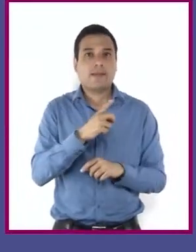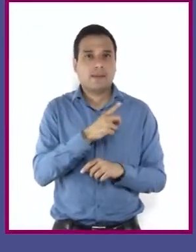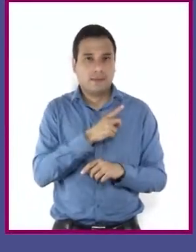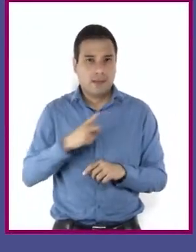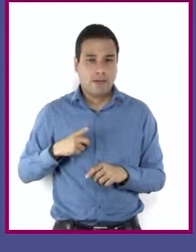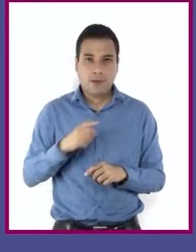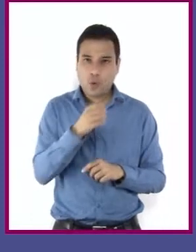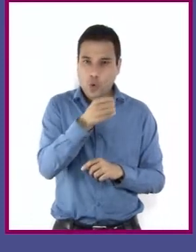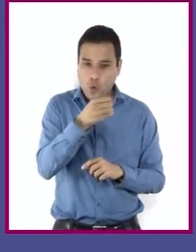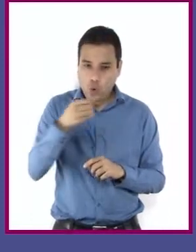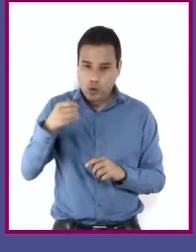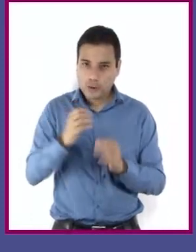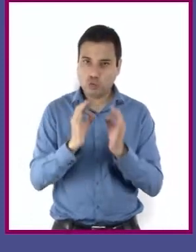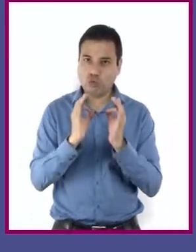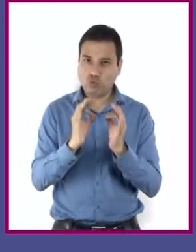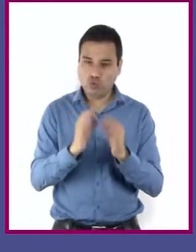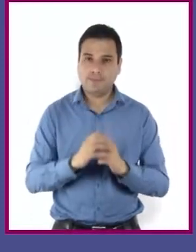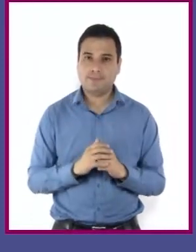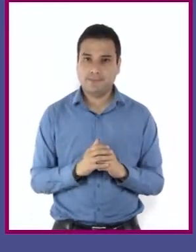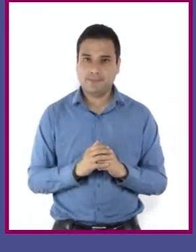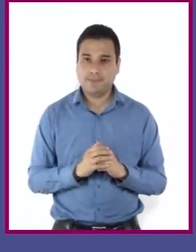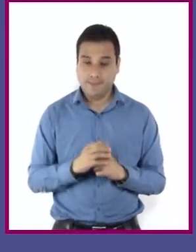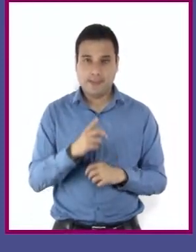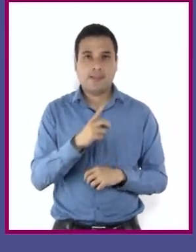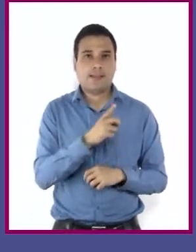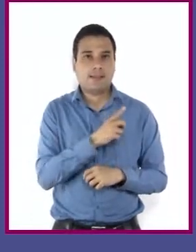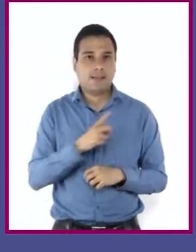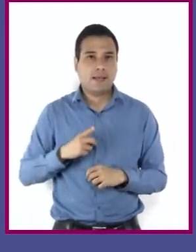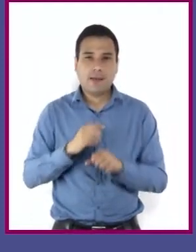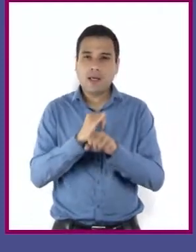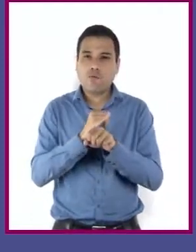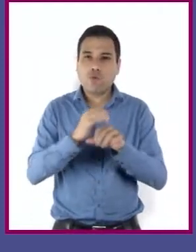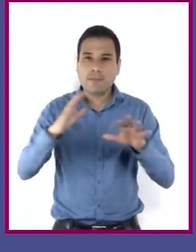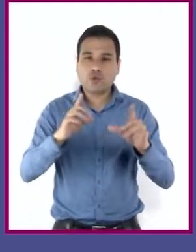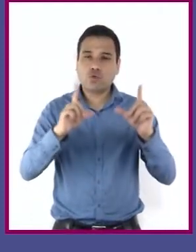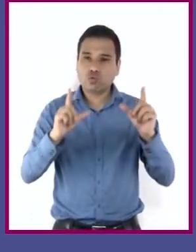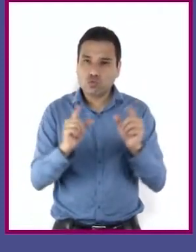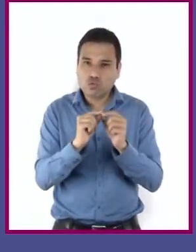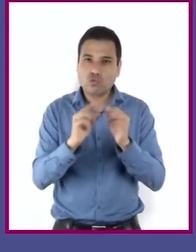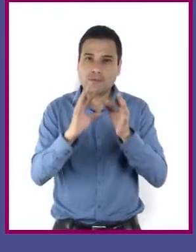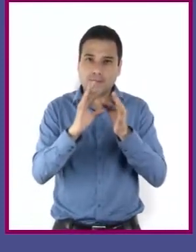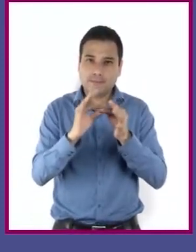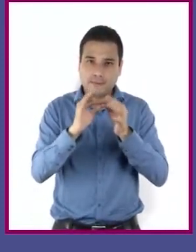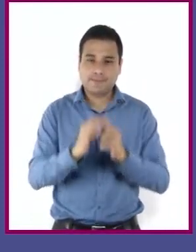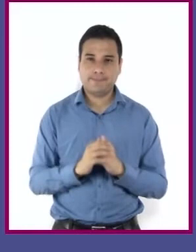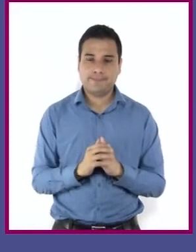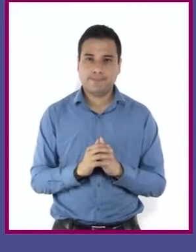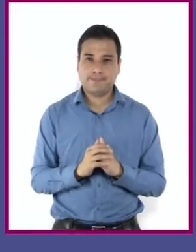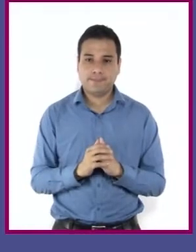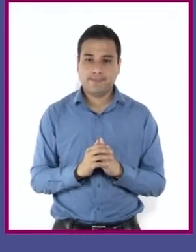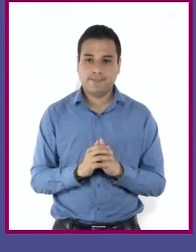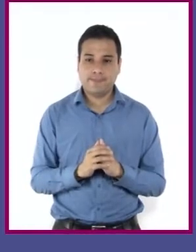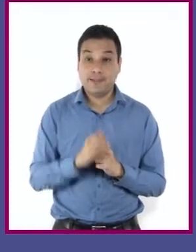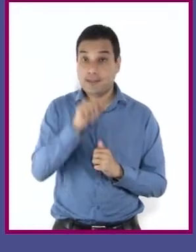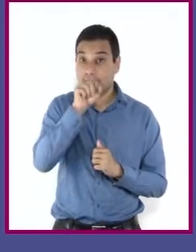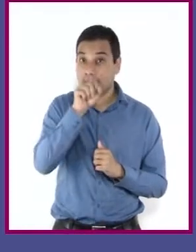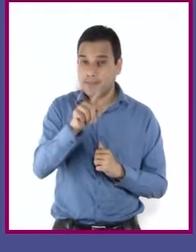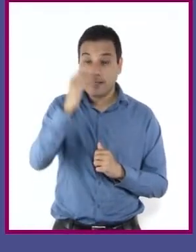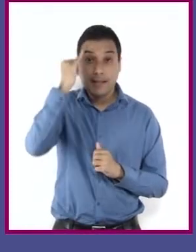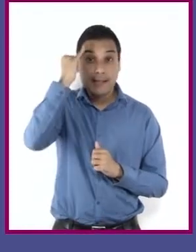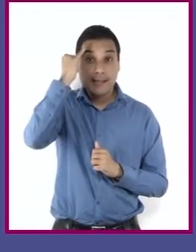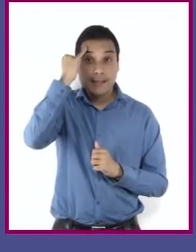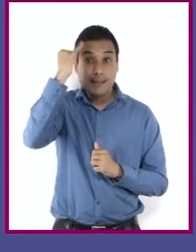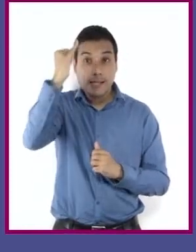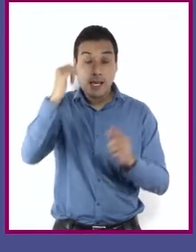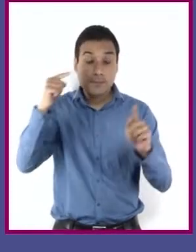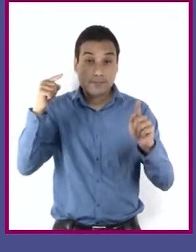es decir, organizado, sintetizar de manera clara y coherente la información, brindar una idea muy clara